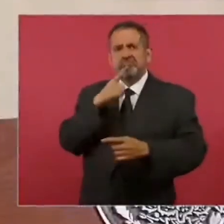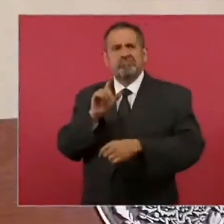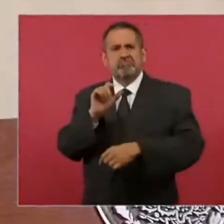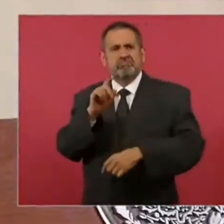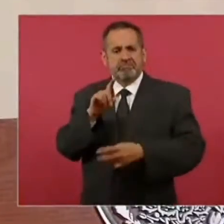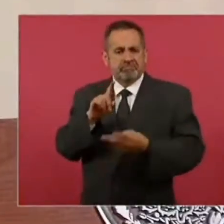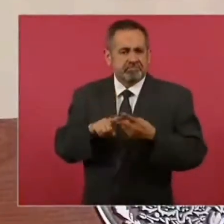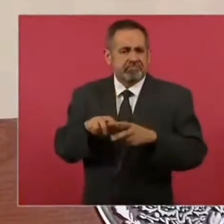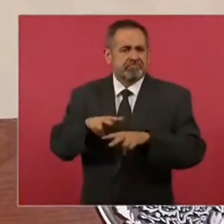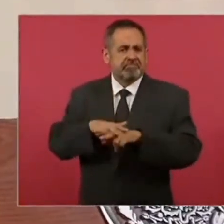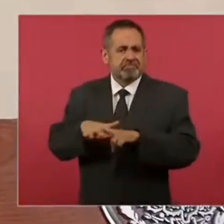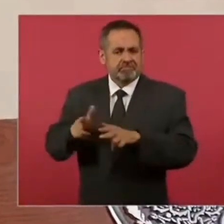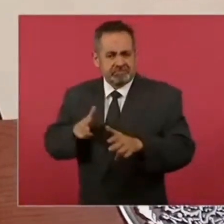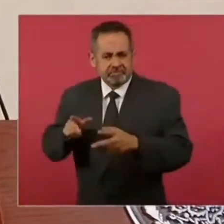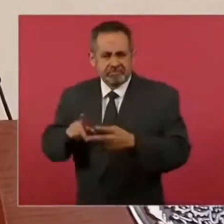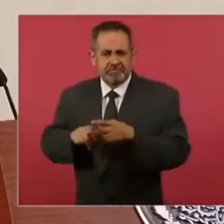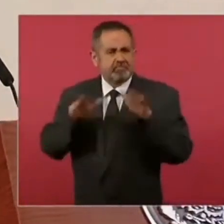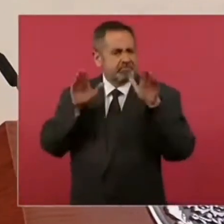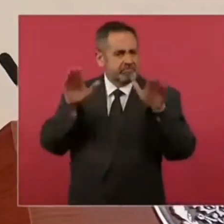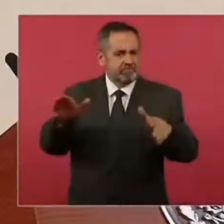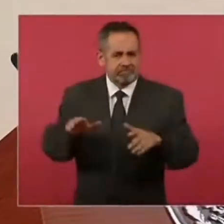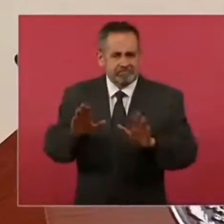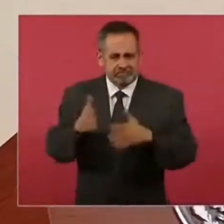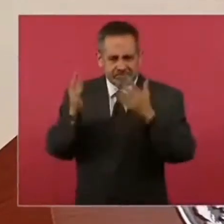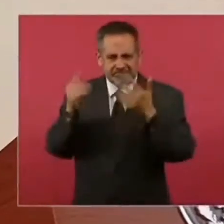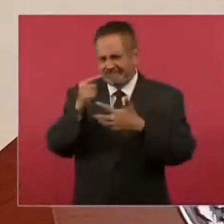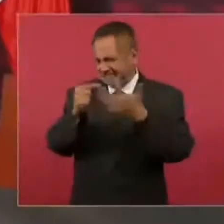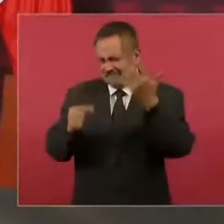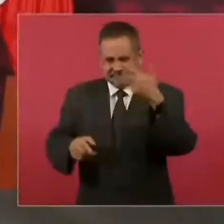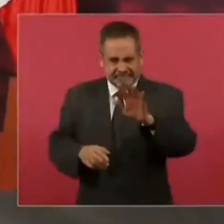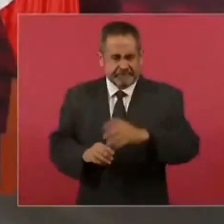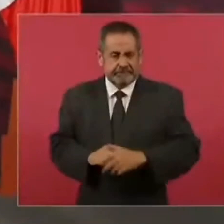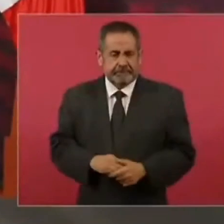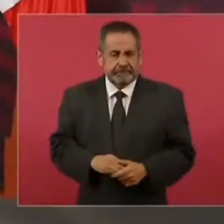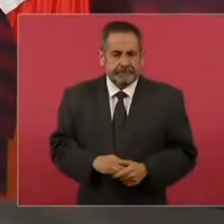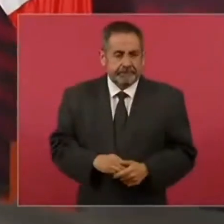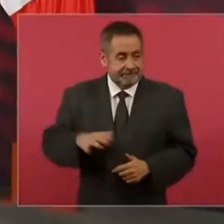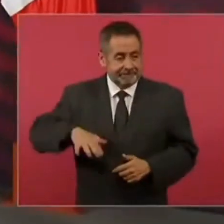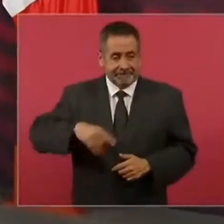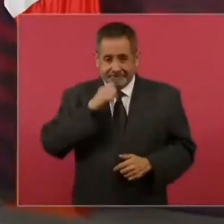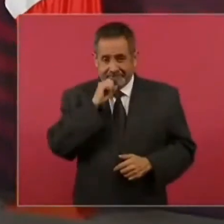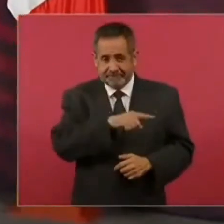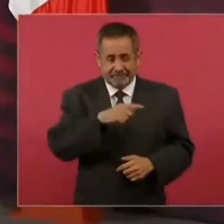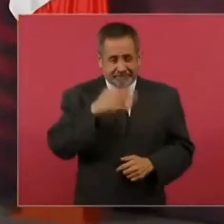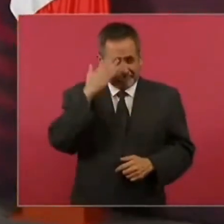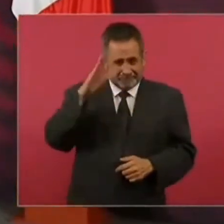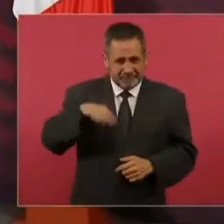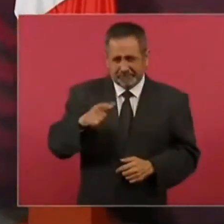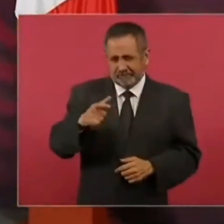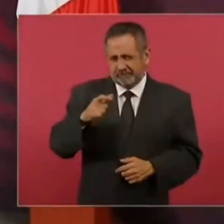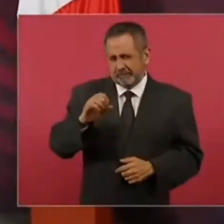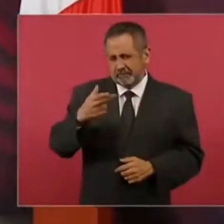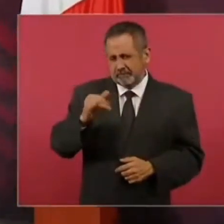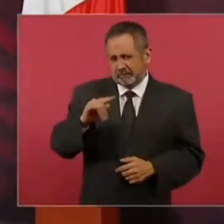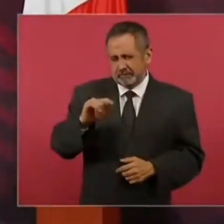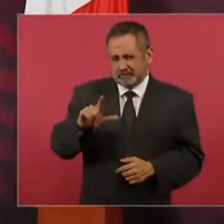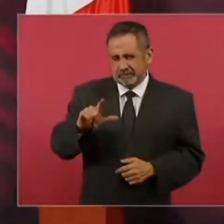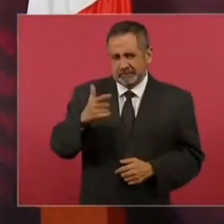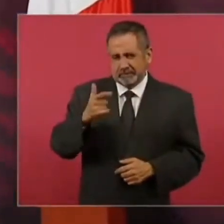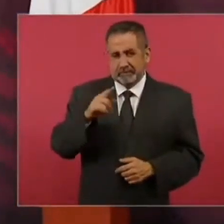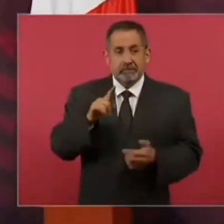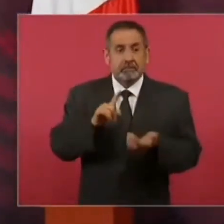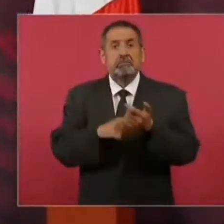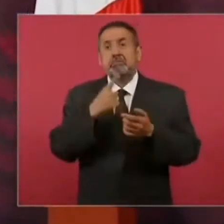al Tren Maya. Esto de la señora Xóchitl Gálvez,